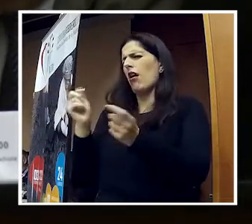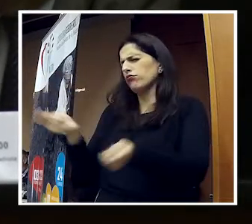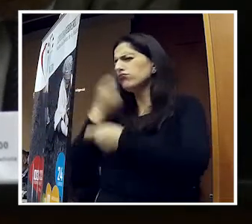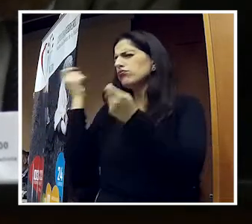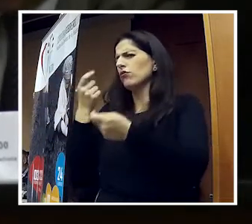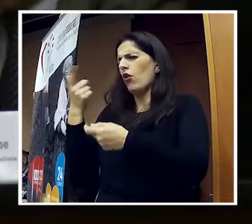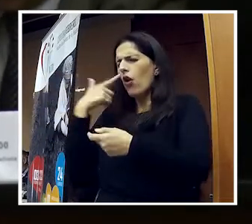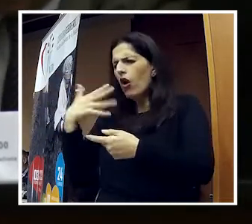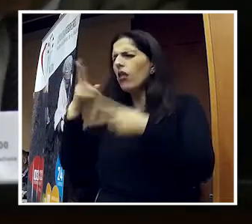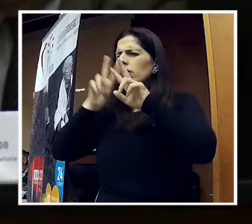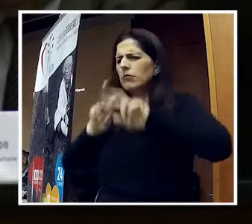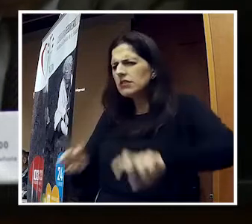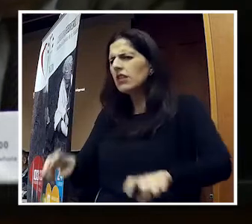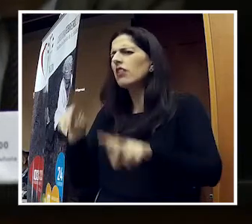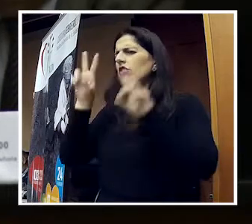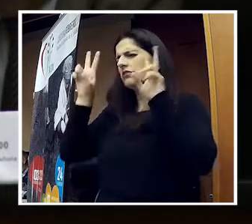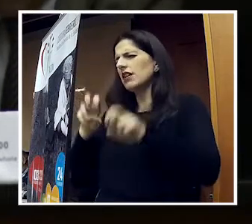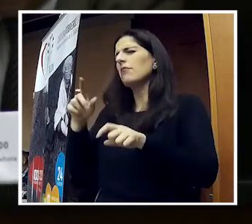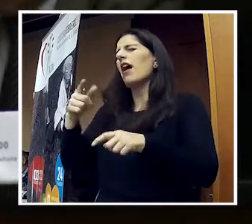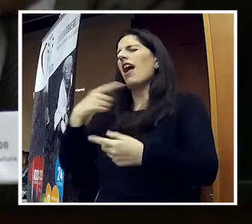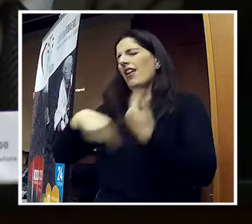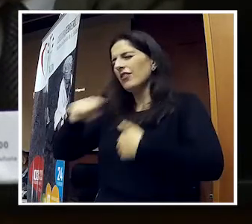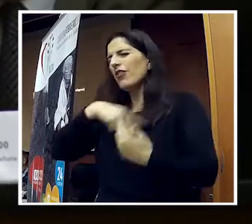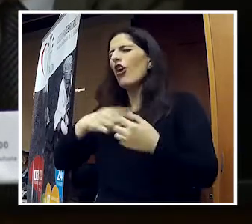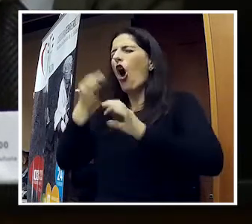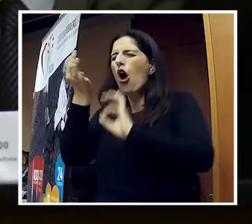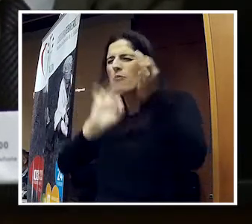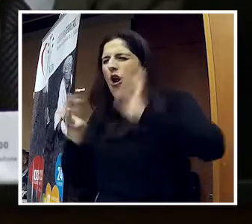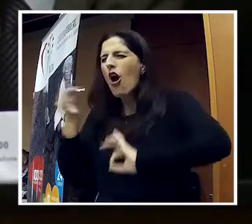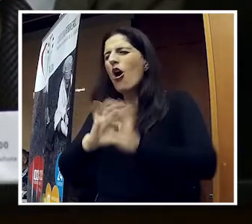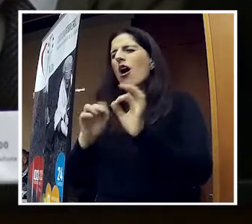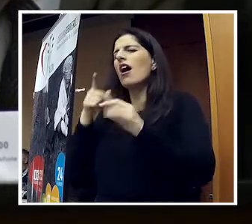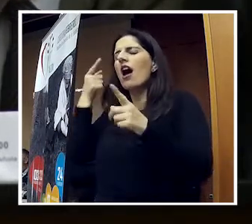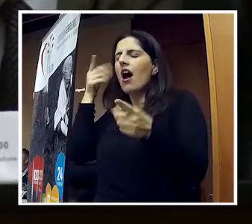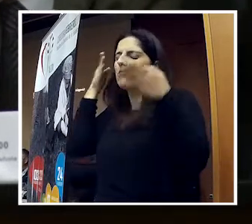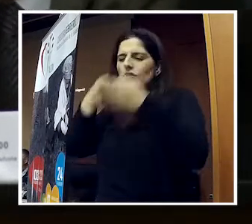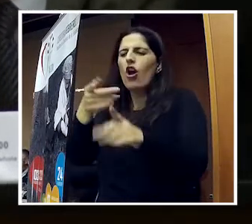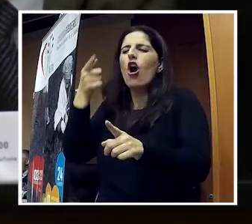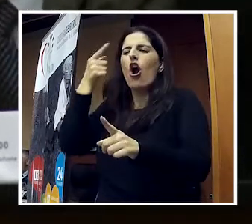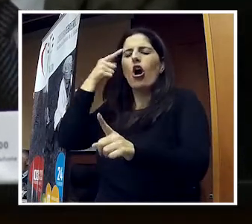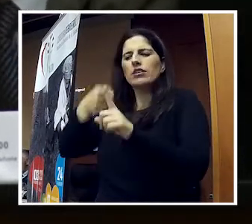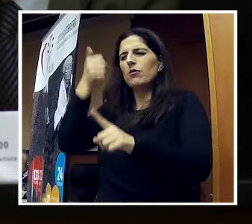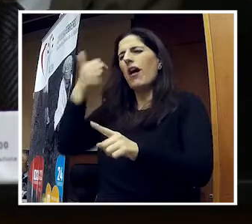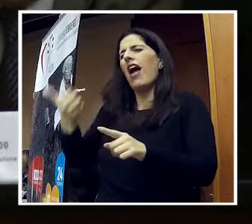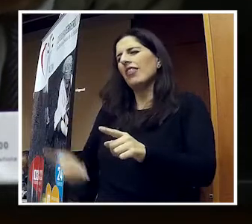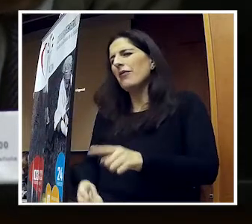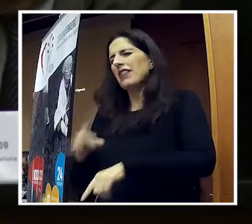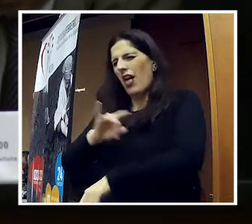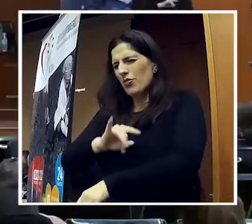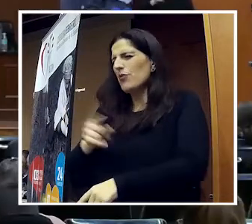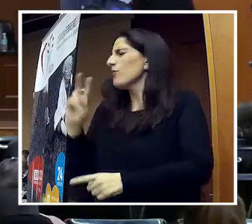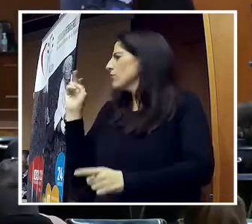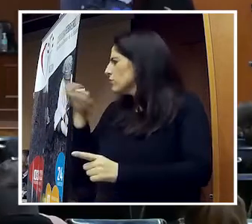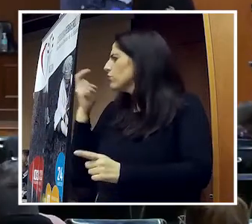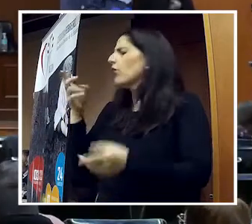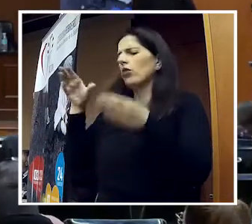investigador fundamentalmente en temas de endocrinología, pero además como diabetes. Ha participado en cursos formativos numerosos por